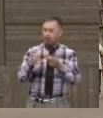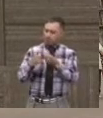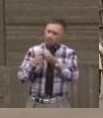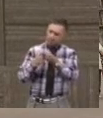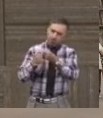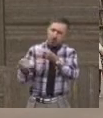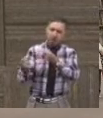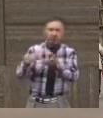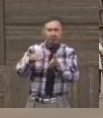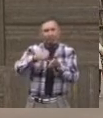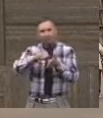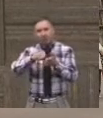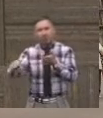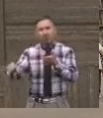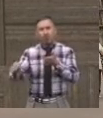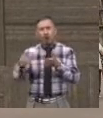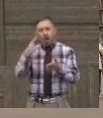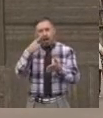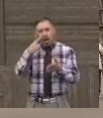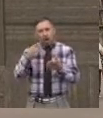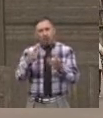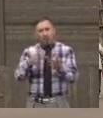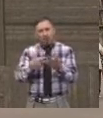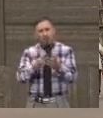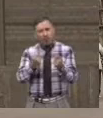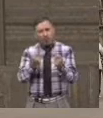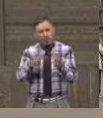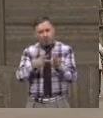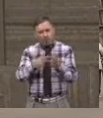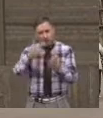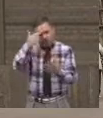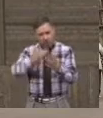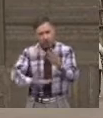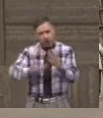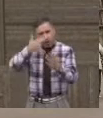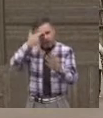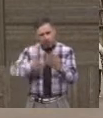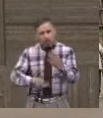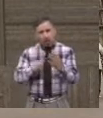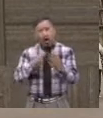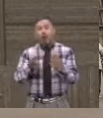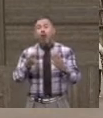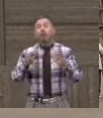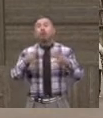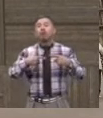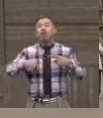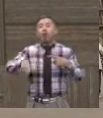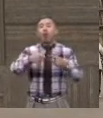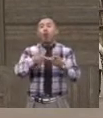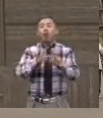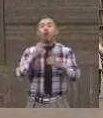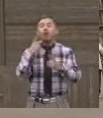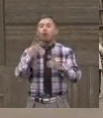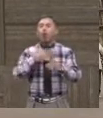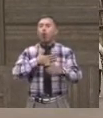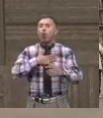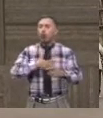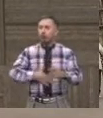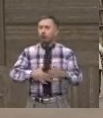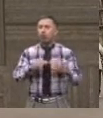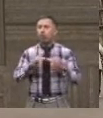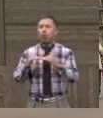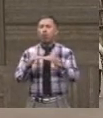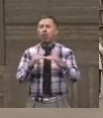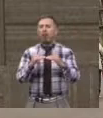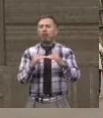constante y que no acepta jugar en una cancha pareja para todos los partidos políticos porque de manera sistémica viola